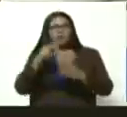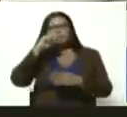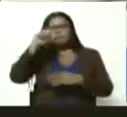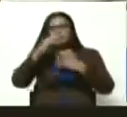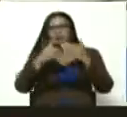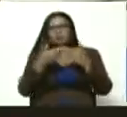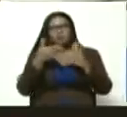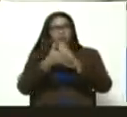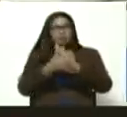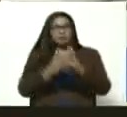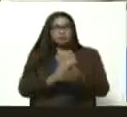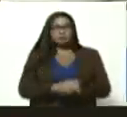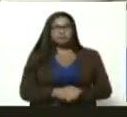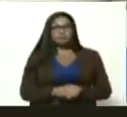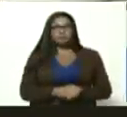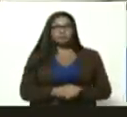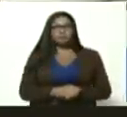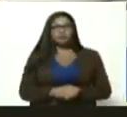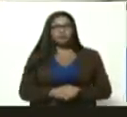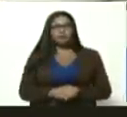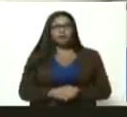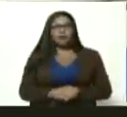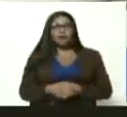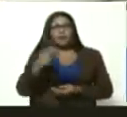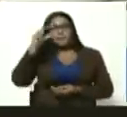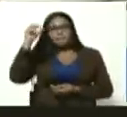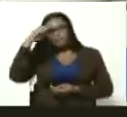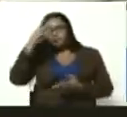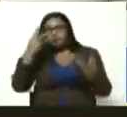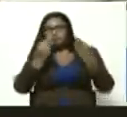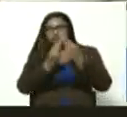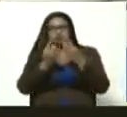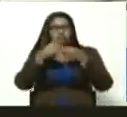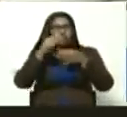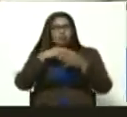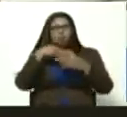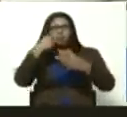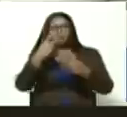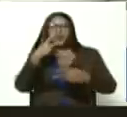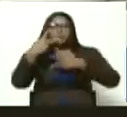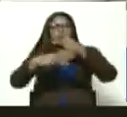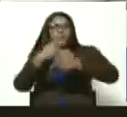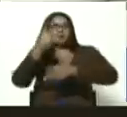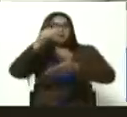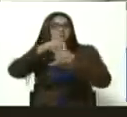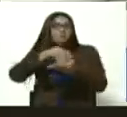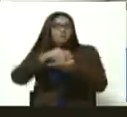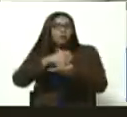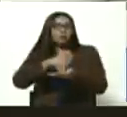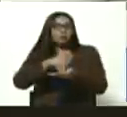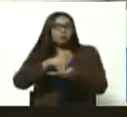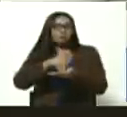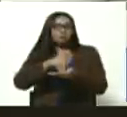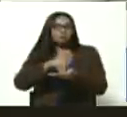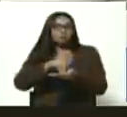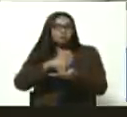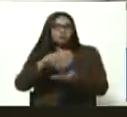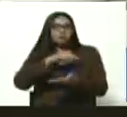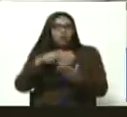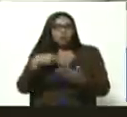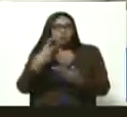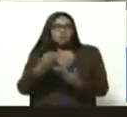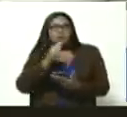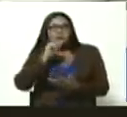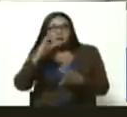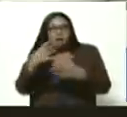maduro y el presidente pero afortunadamente la voluntad política se ha impuesto sobre la voluntad de